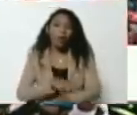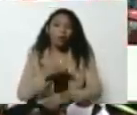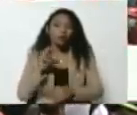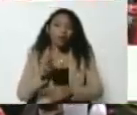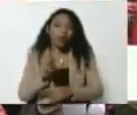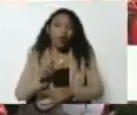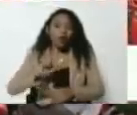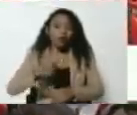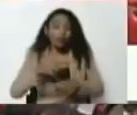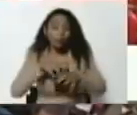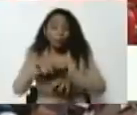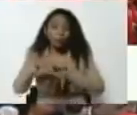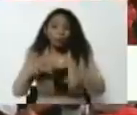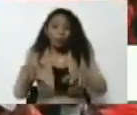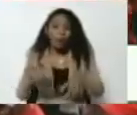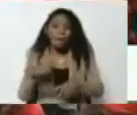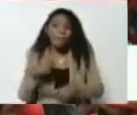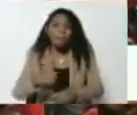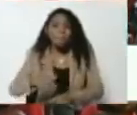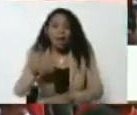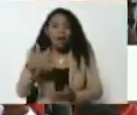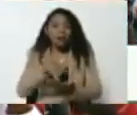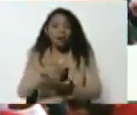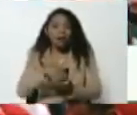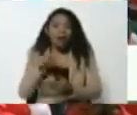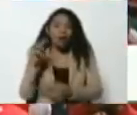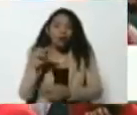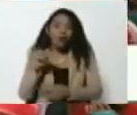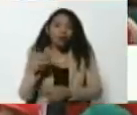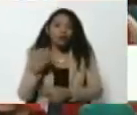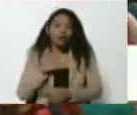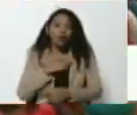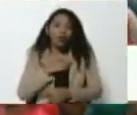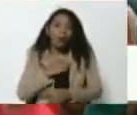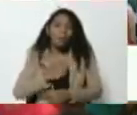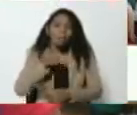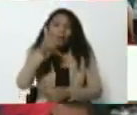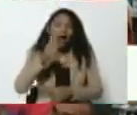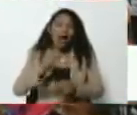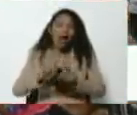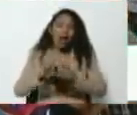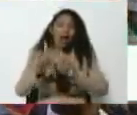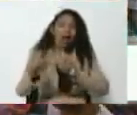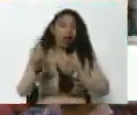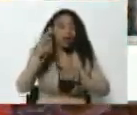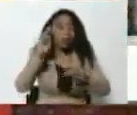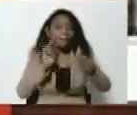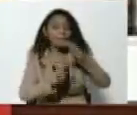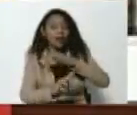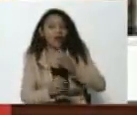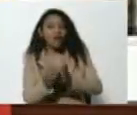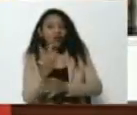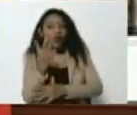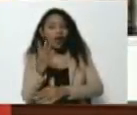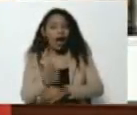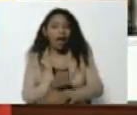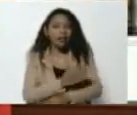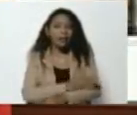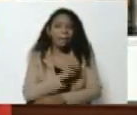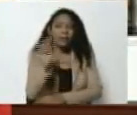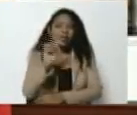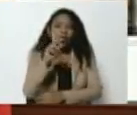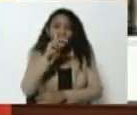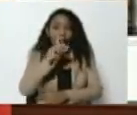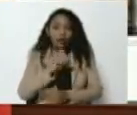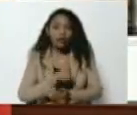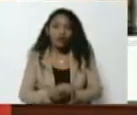nunca, estamos más débiles que nunca y estamos más lejos de Miraflores que nunca antes en 22